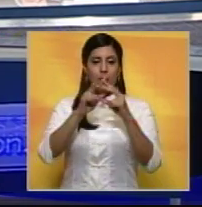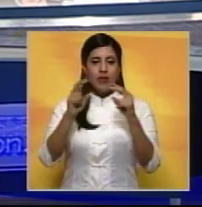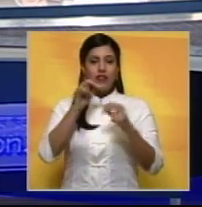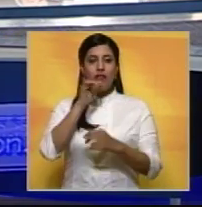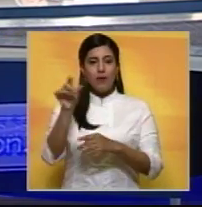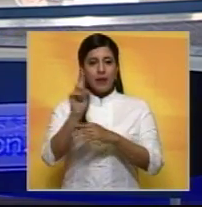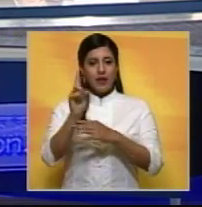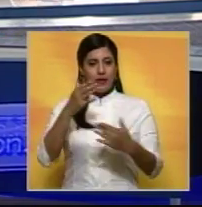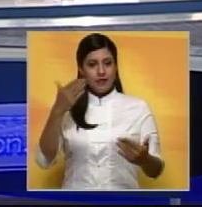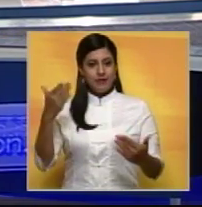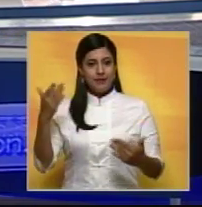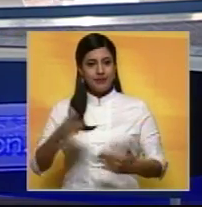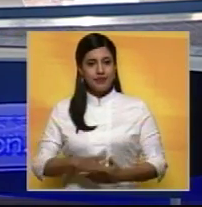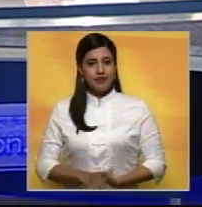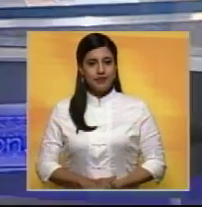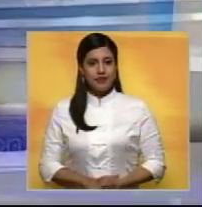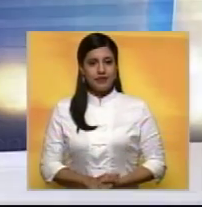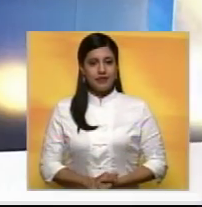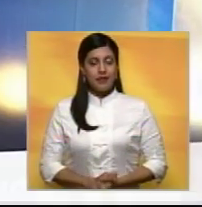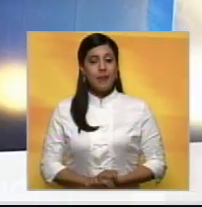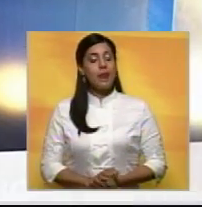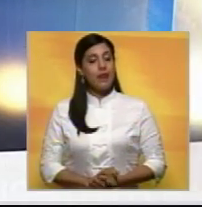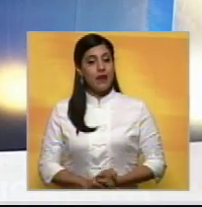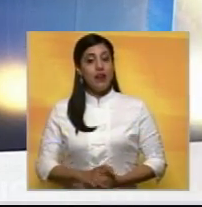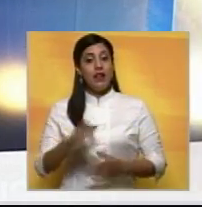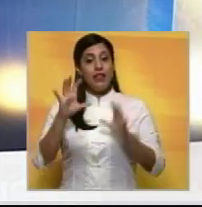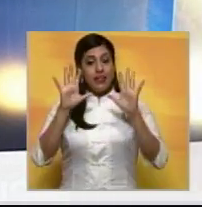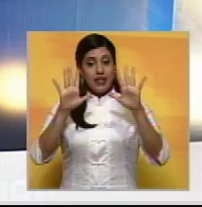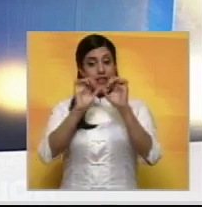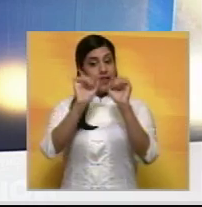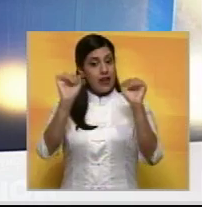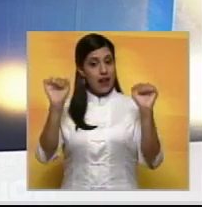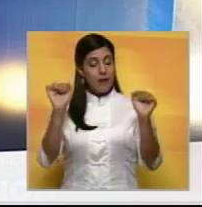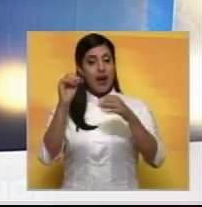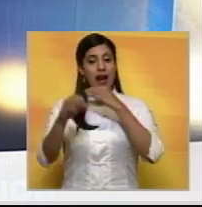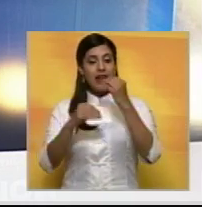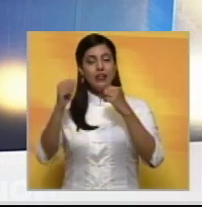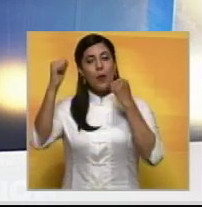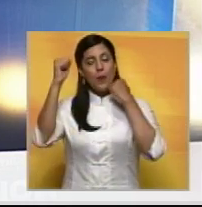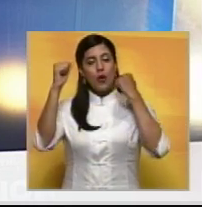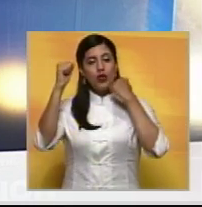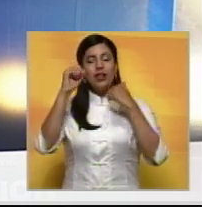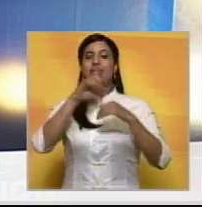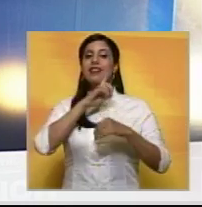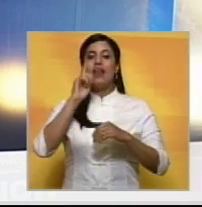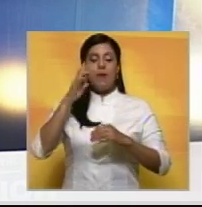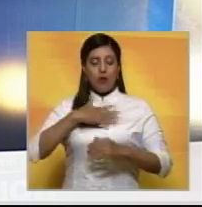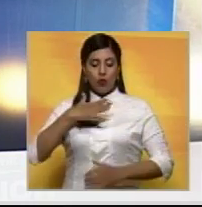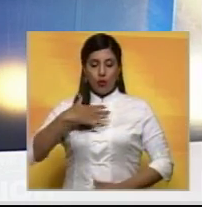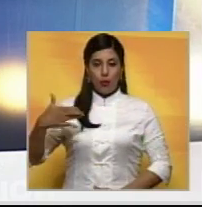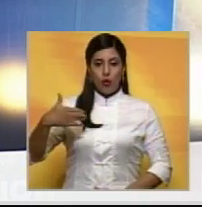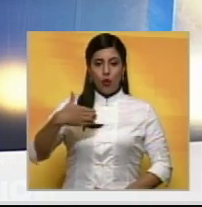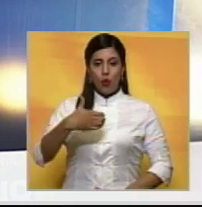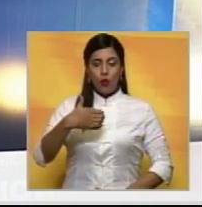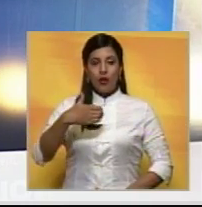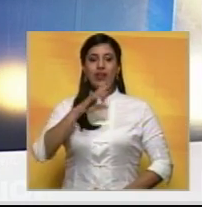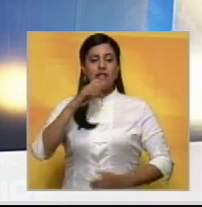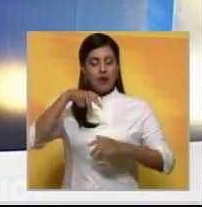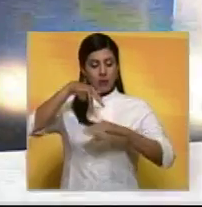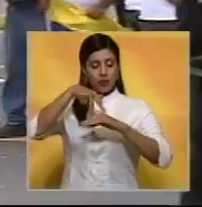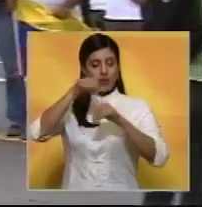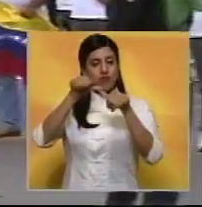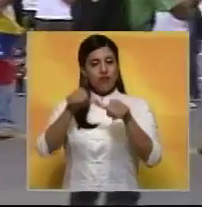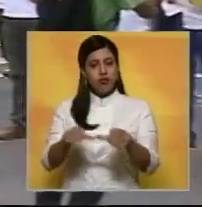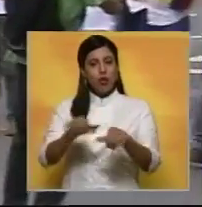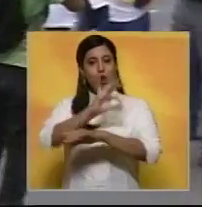las informaciones y lo hacemos de inmediato. Desde las 10 de la mañana se realiza la manifestación convocada por la Mesa de la Unidad El Plantón.